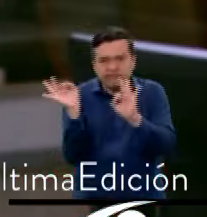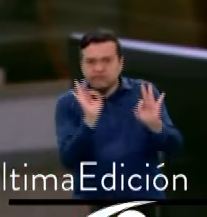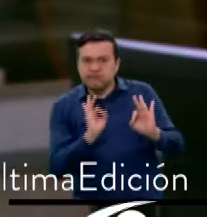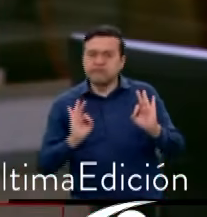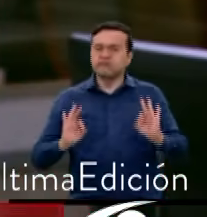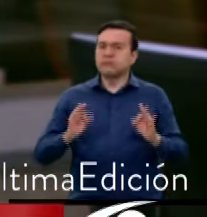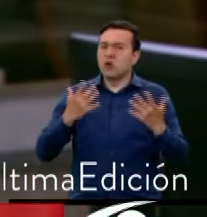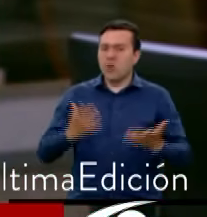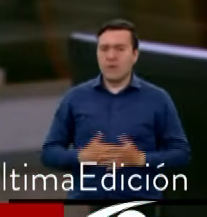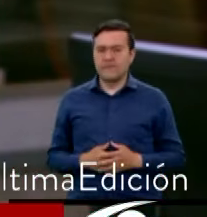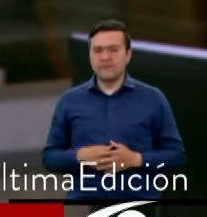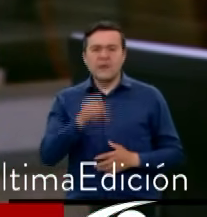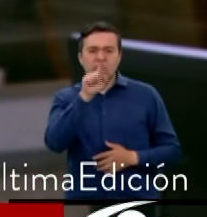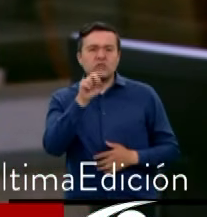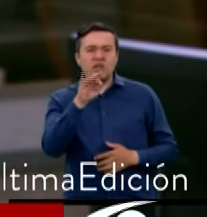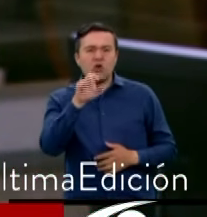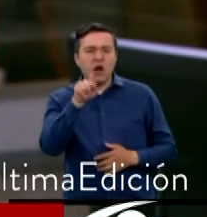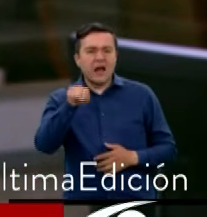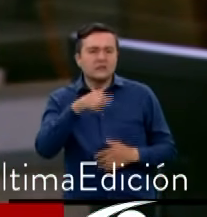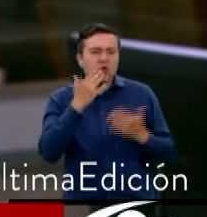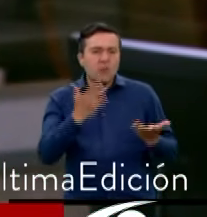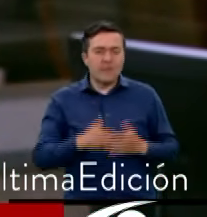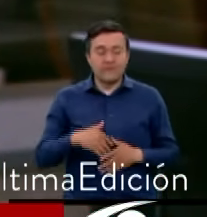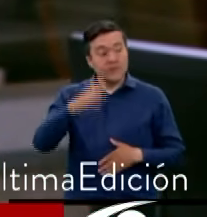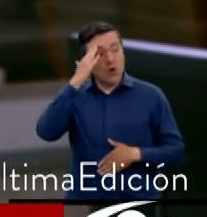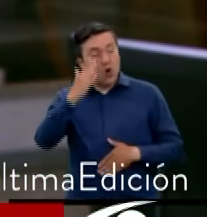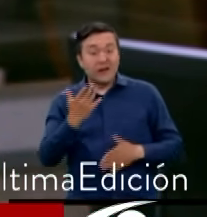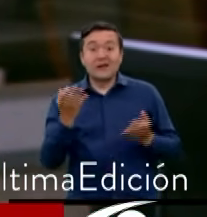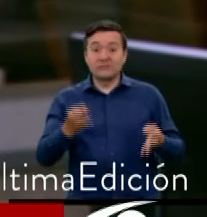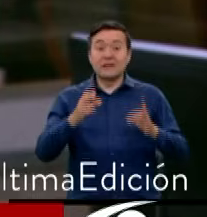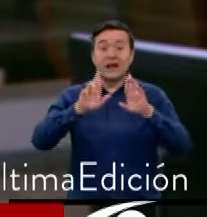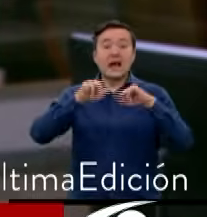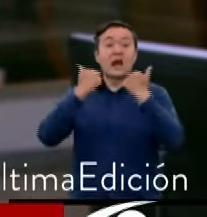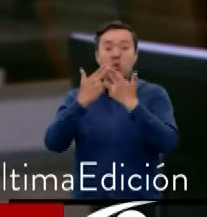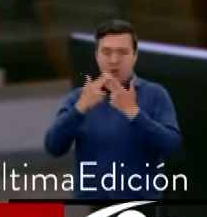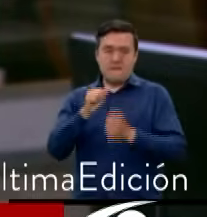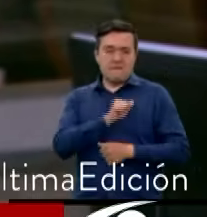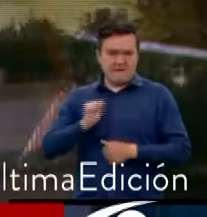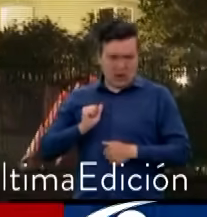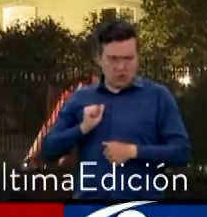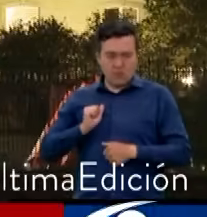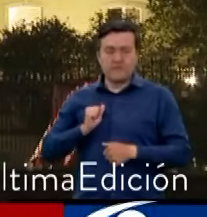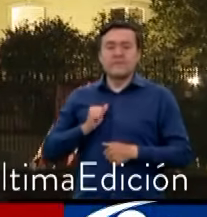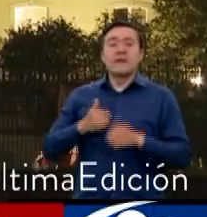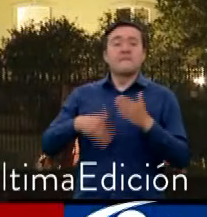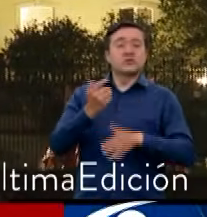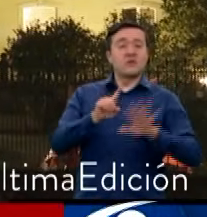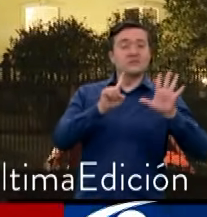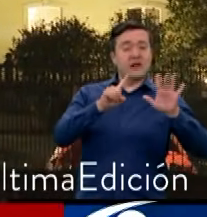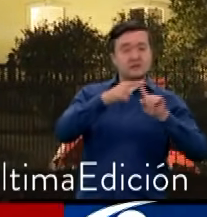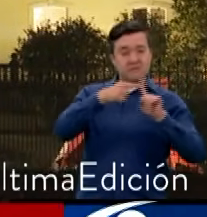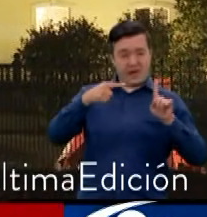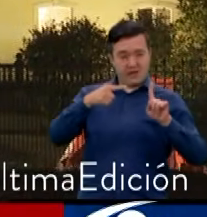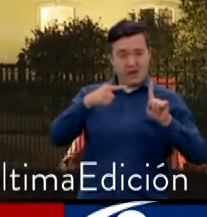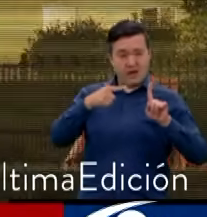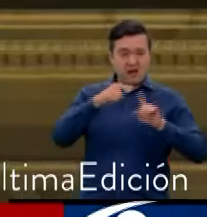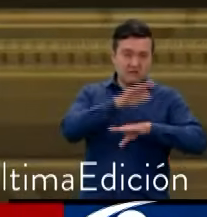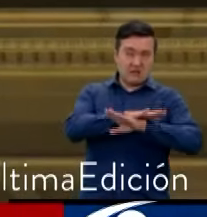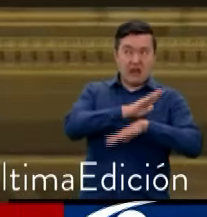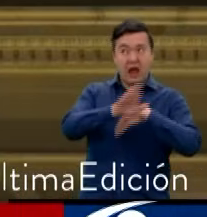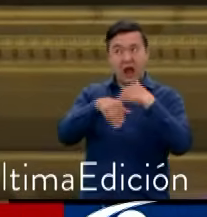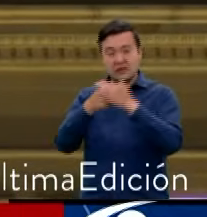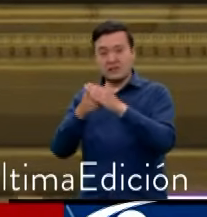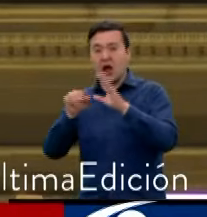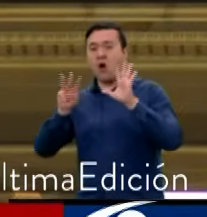Andreina, esta reunión fue de carácter privado, inició a las 6:30 de la tarde y se extendió más o menos hasta las 8:30 de la noche. Lo